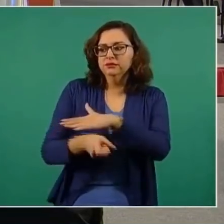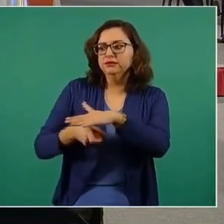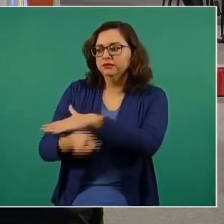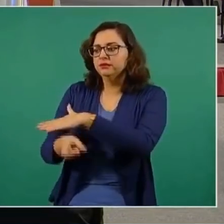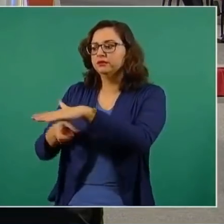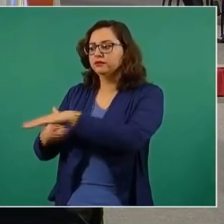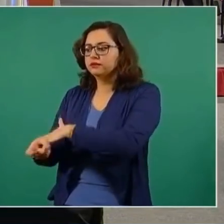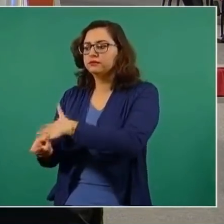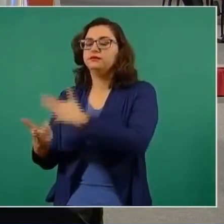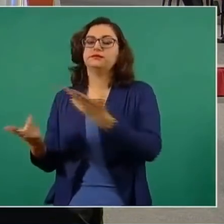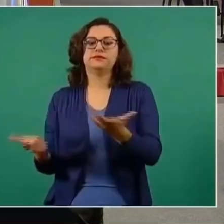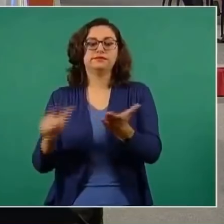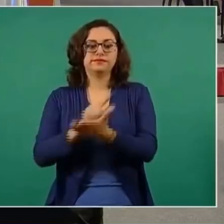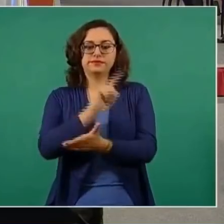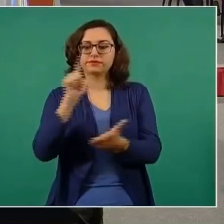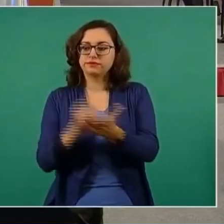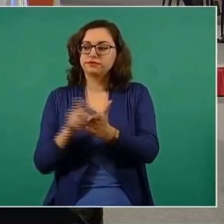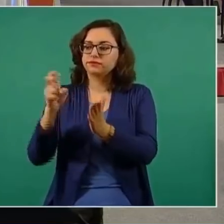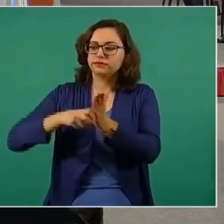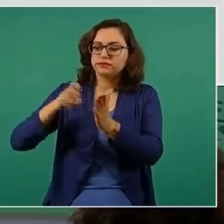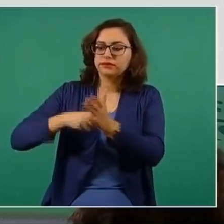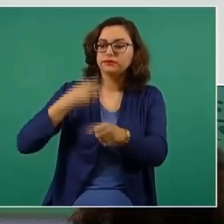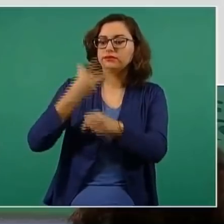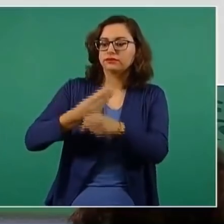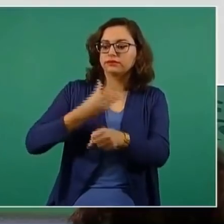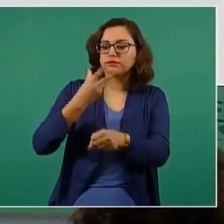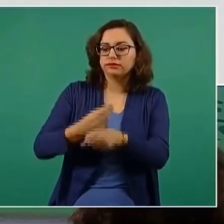reformas, como quedó de manifiesto